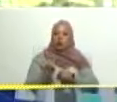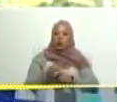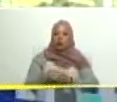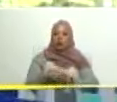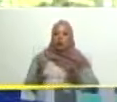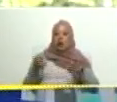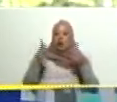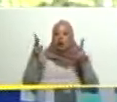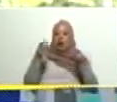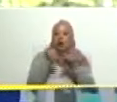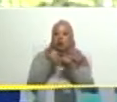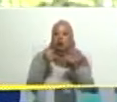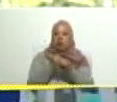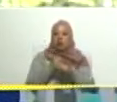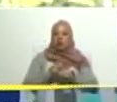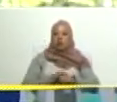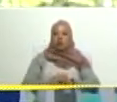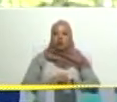Venceremos.